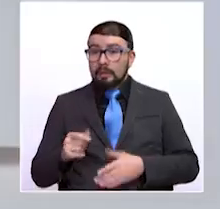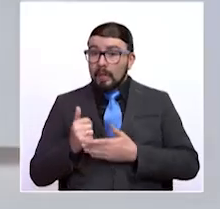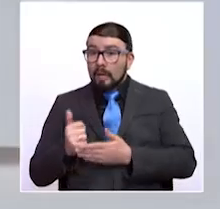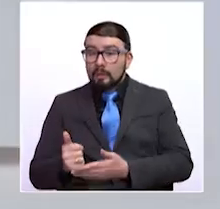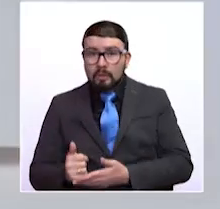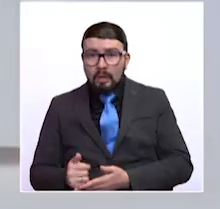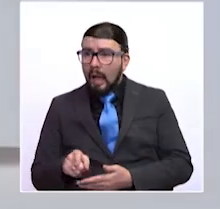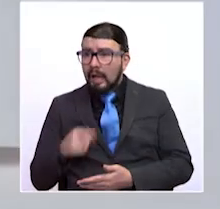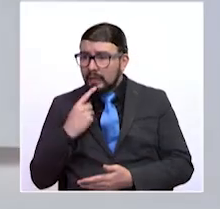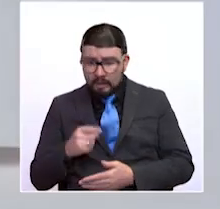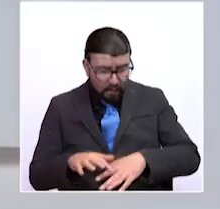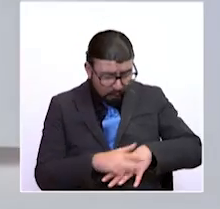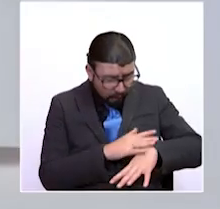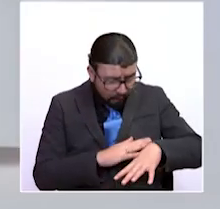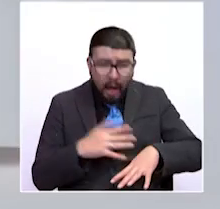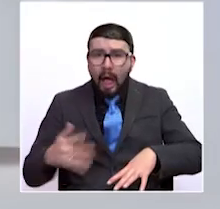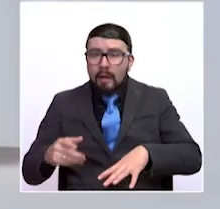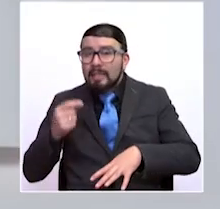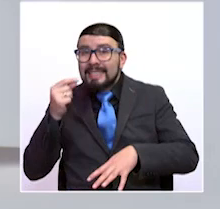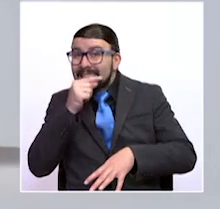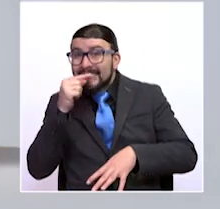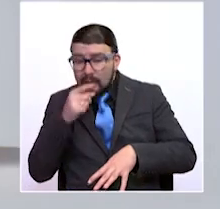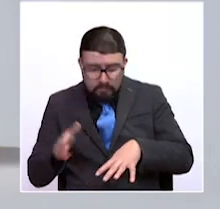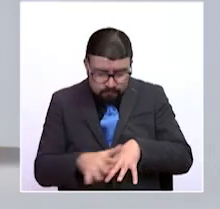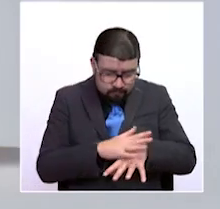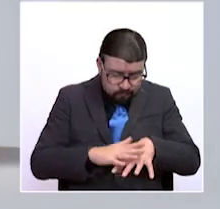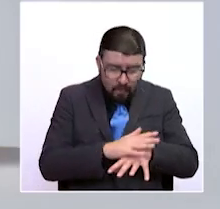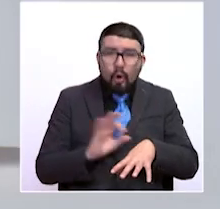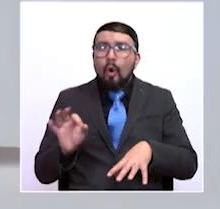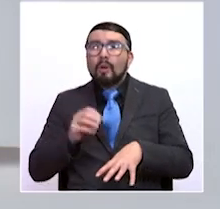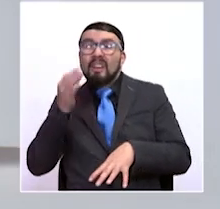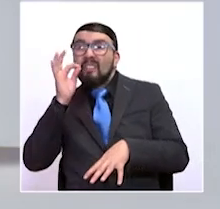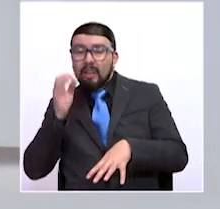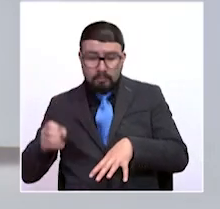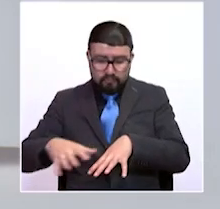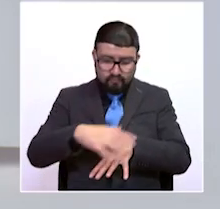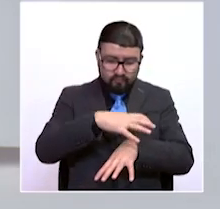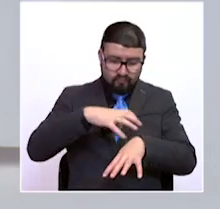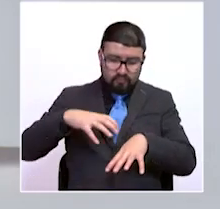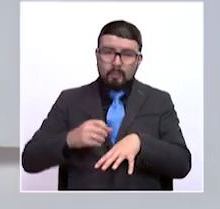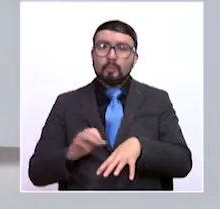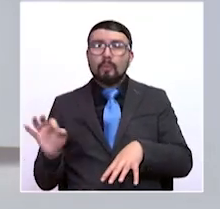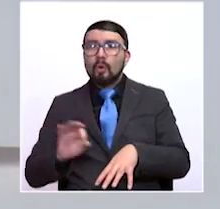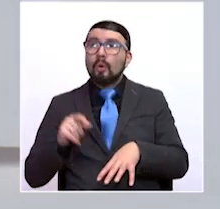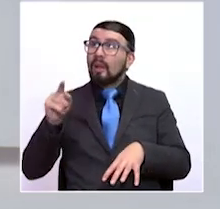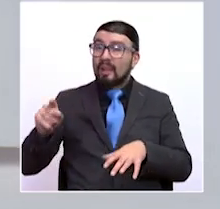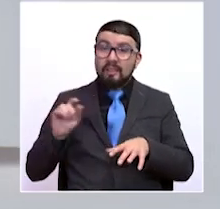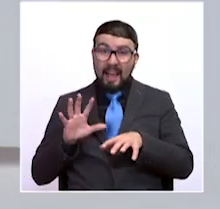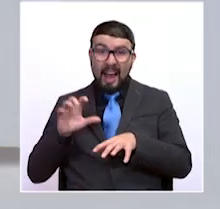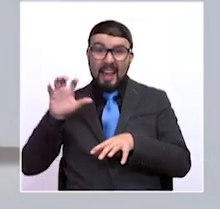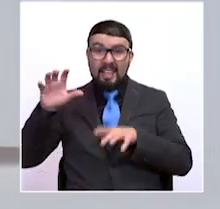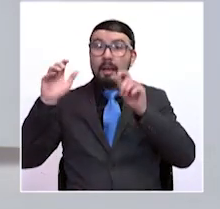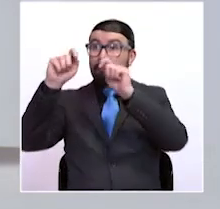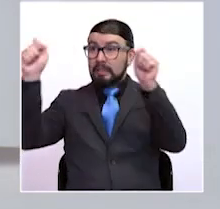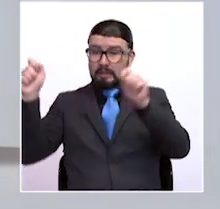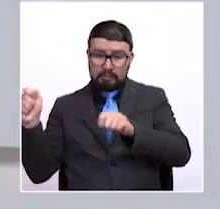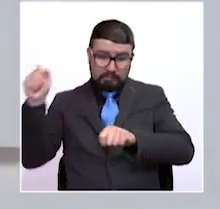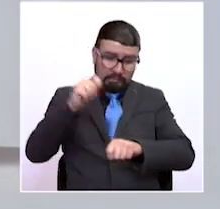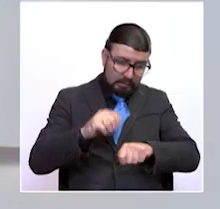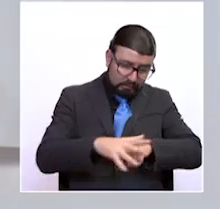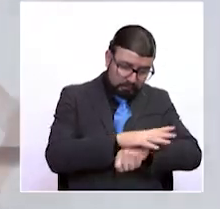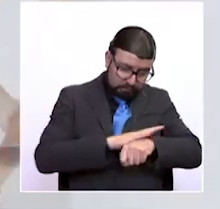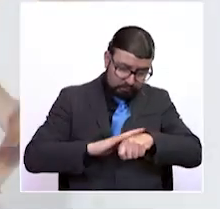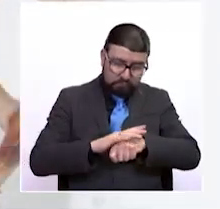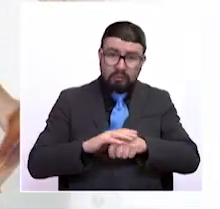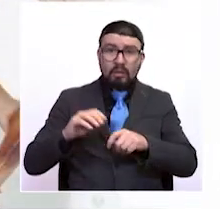crema dental, le eché café, le puse una telaraña. Y le digo porque la gente llega con eso.